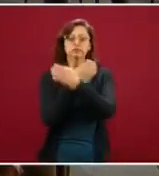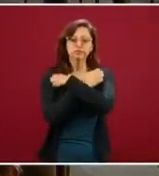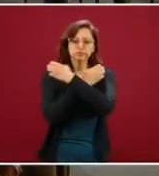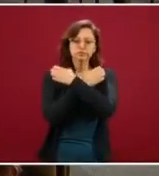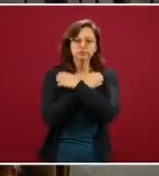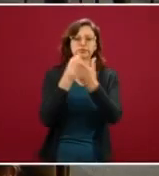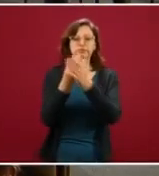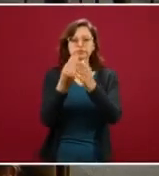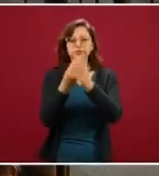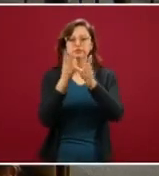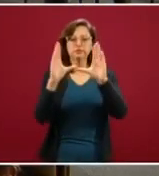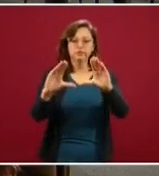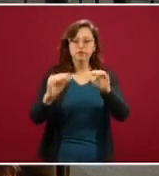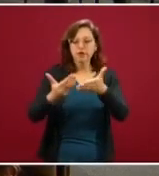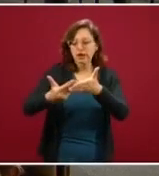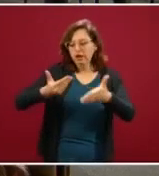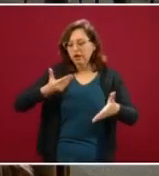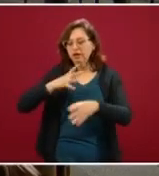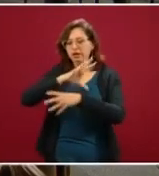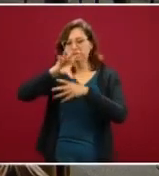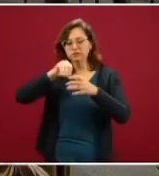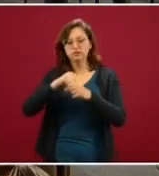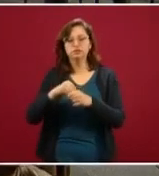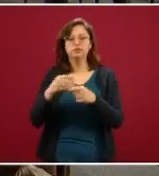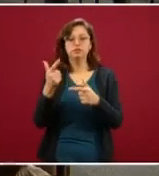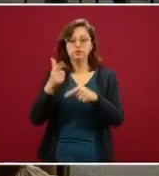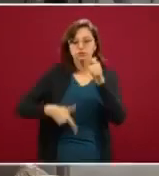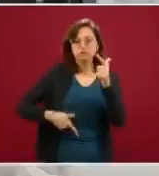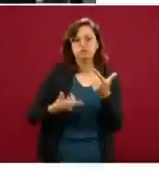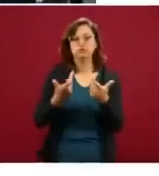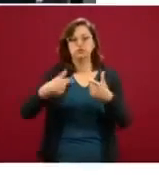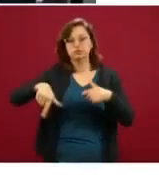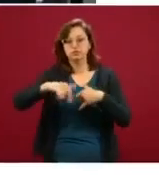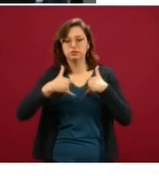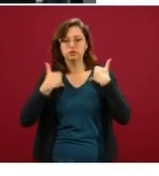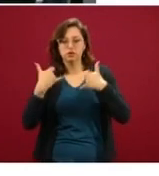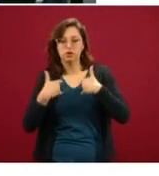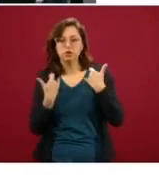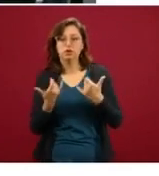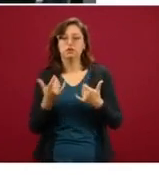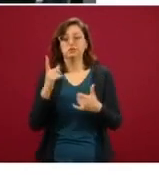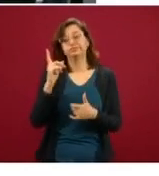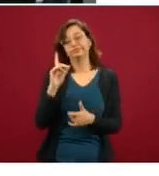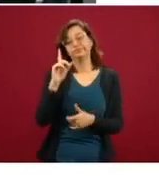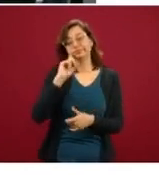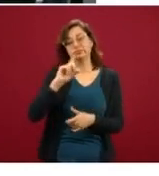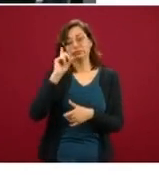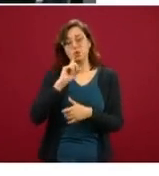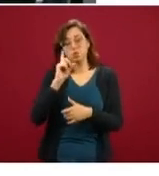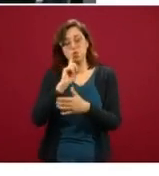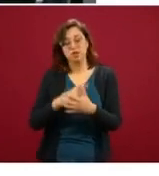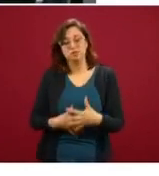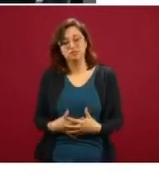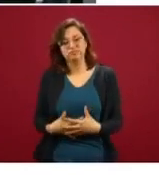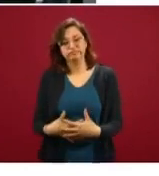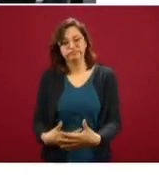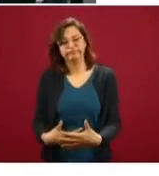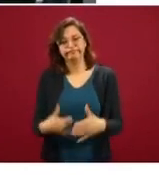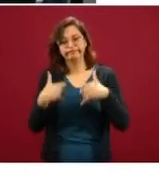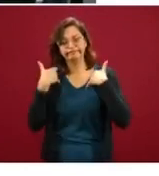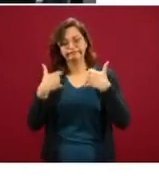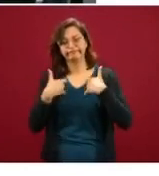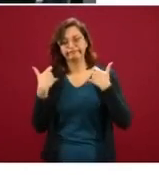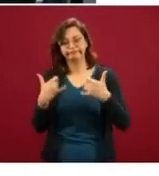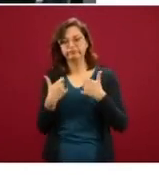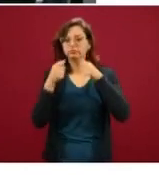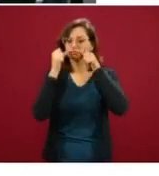educativo, integral, preventivo, en donde les atendemos a las adolescentes si están embarazadas desde muy jóvenes,